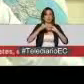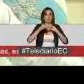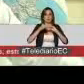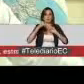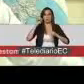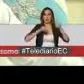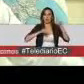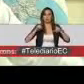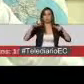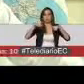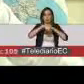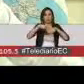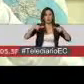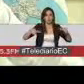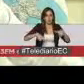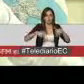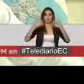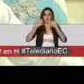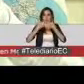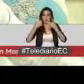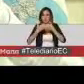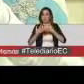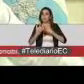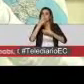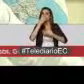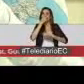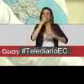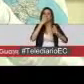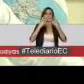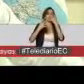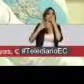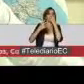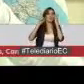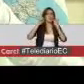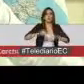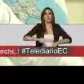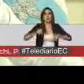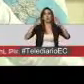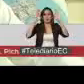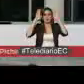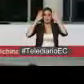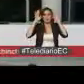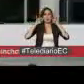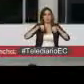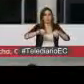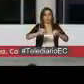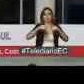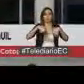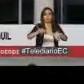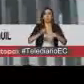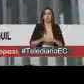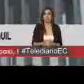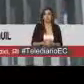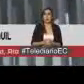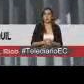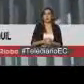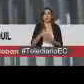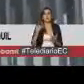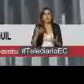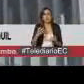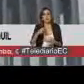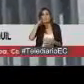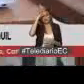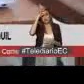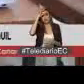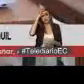de ventilación provisionales para poder atender a esas personas, y lo seguiremos haciendo. Que no hay hospitales colapsados, remarcó